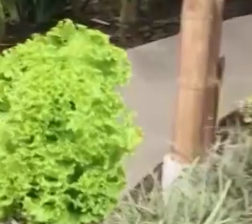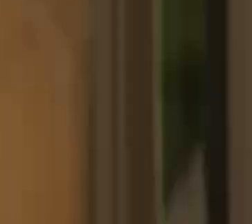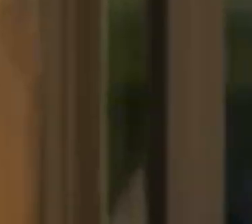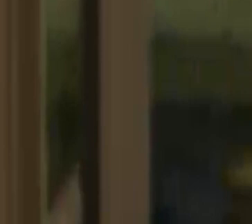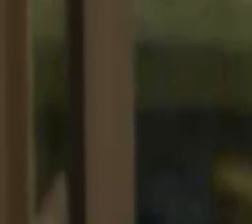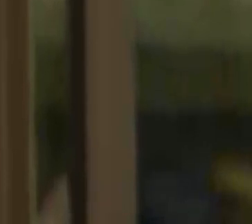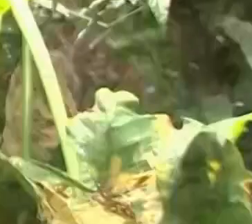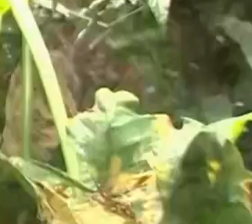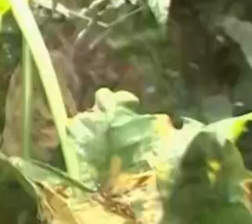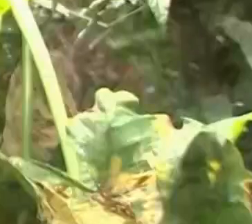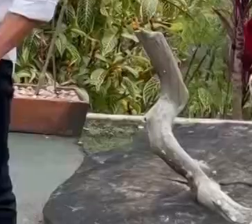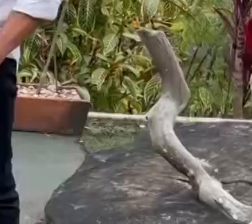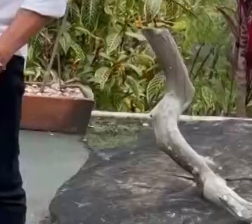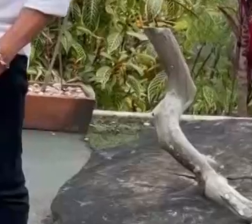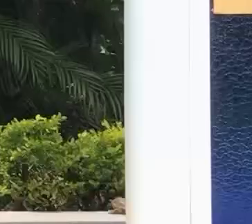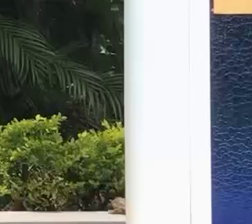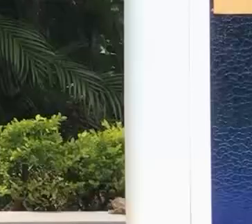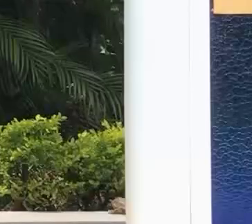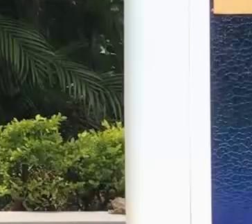Conexión.